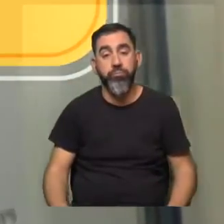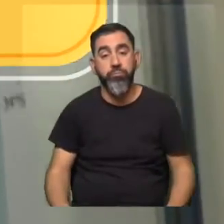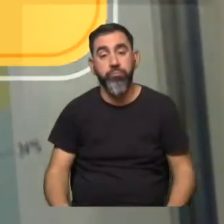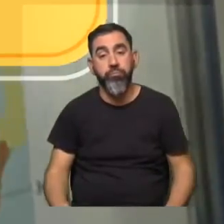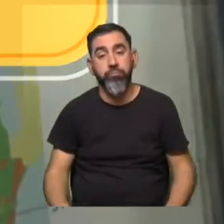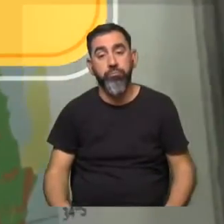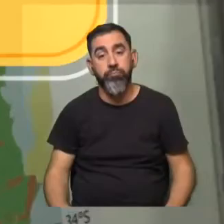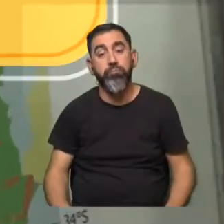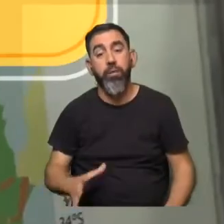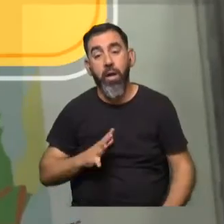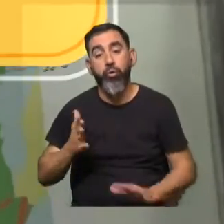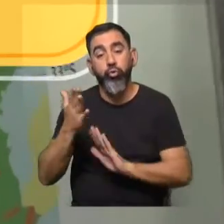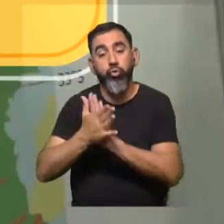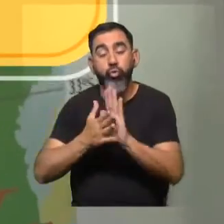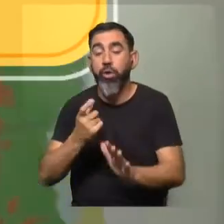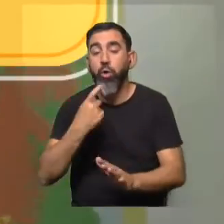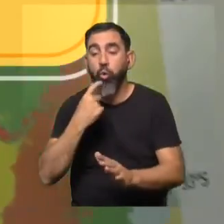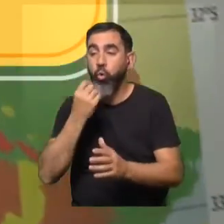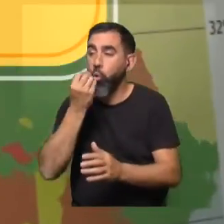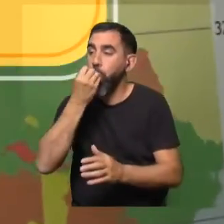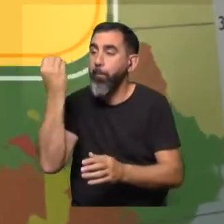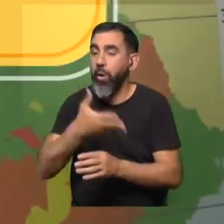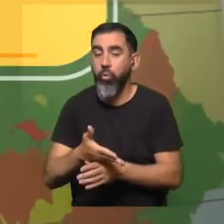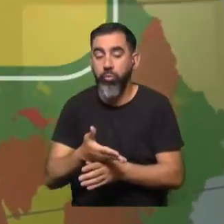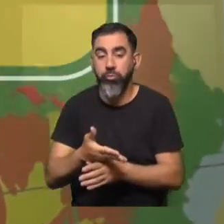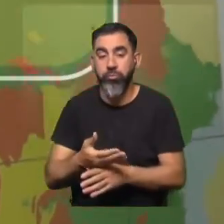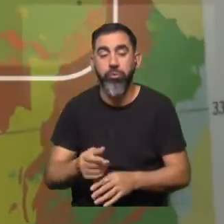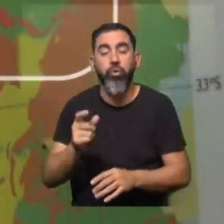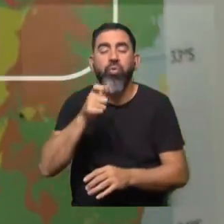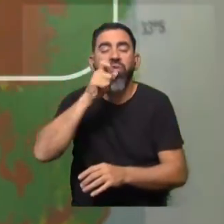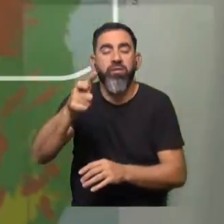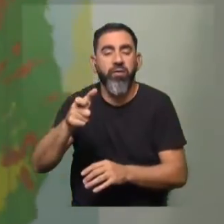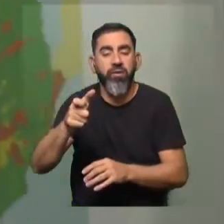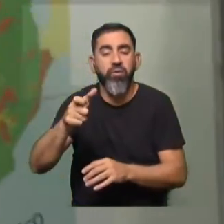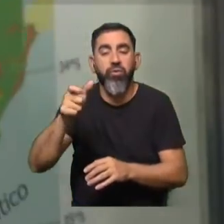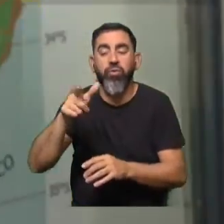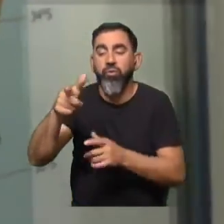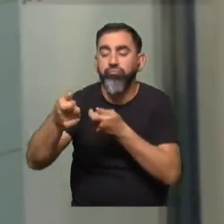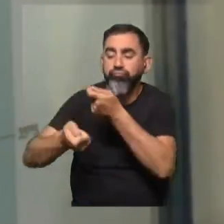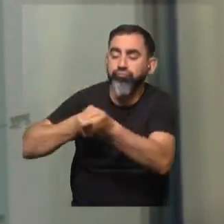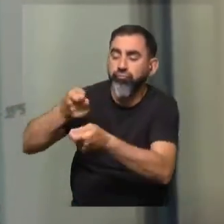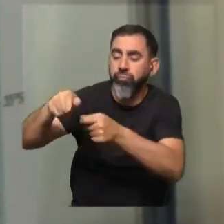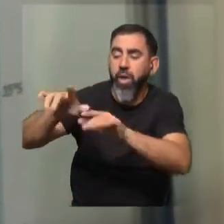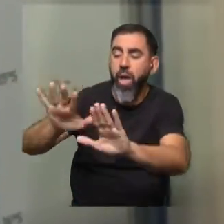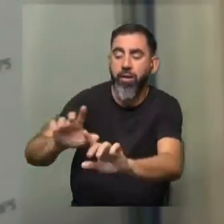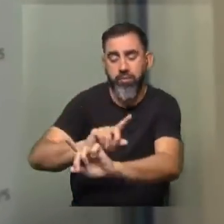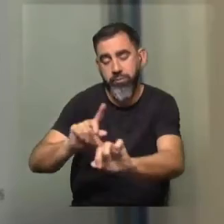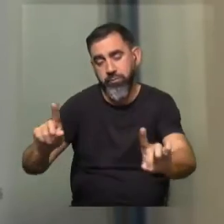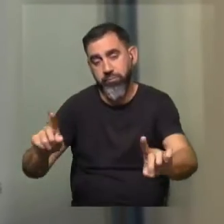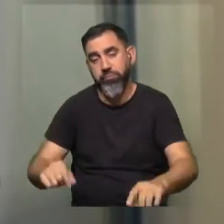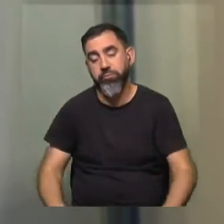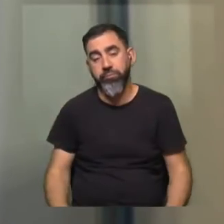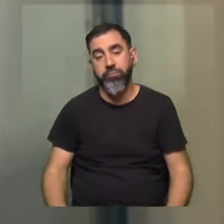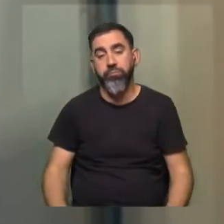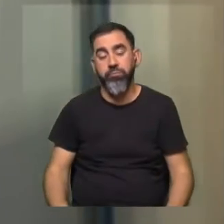zonas, hay zonas que están privilegiadas para eso. Esto no quiere decir que uno va a hacer la instalación geotérmica y va a